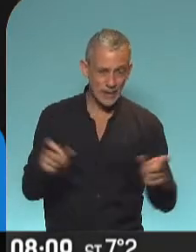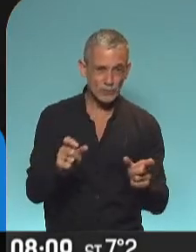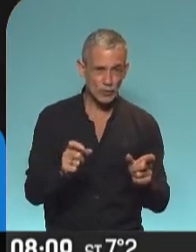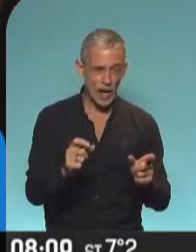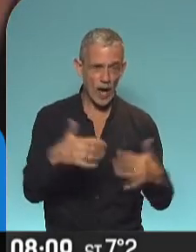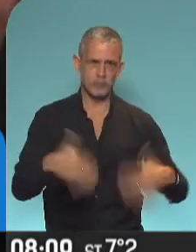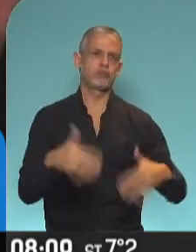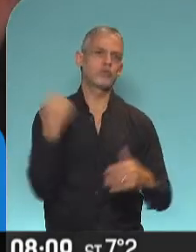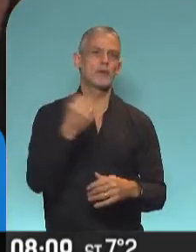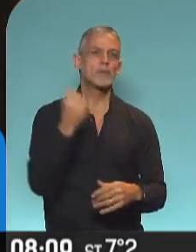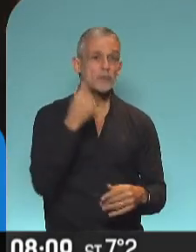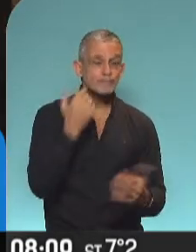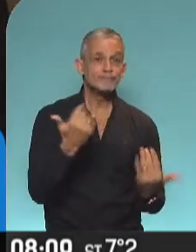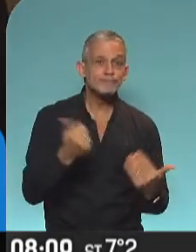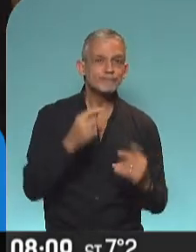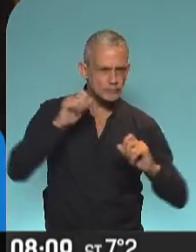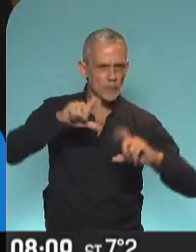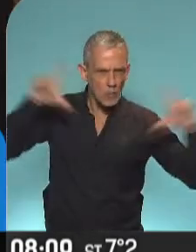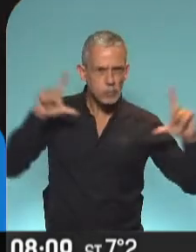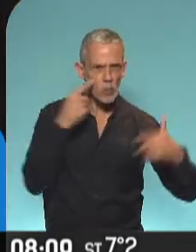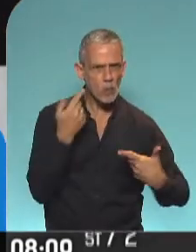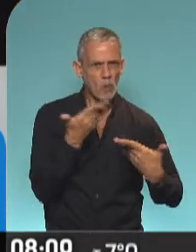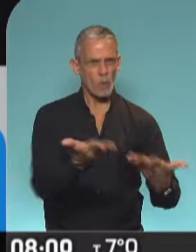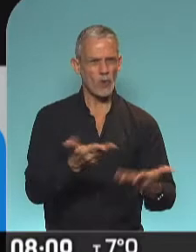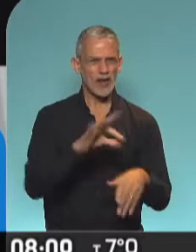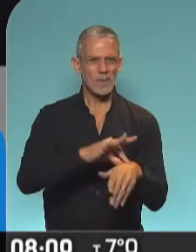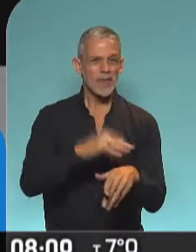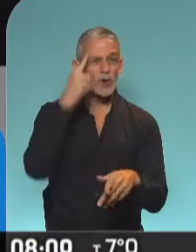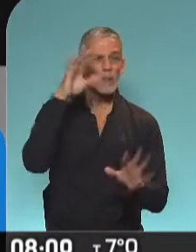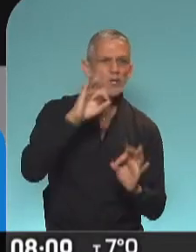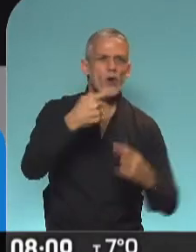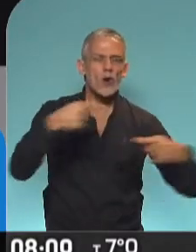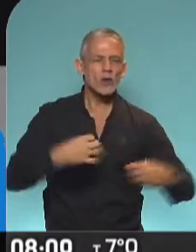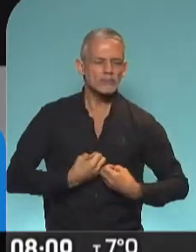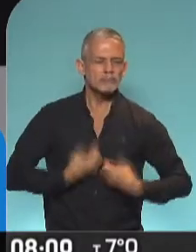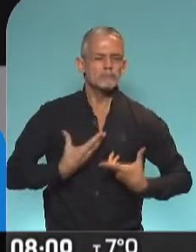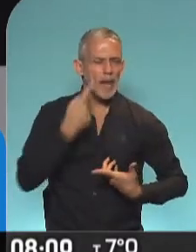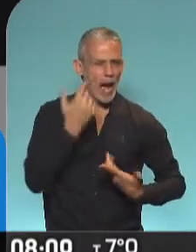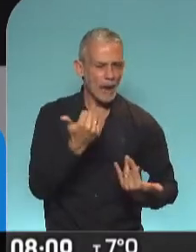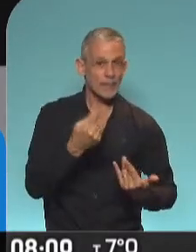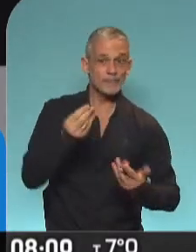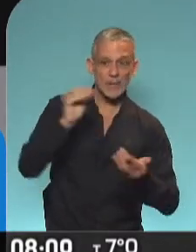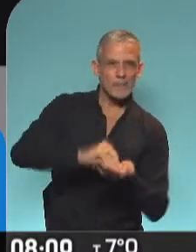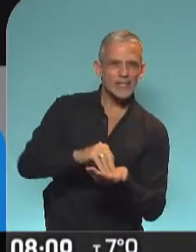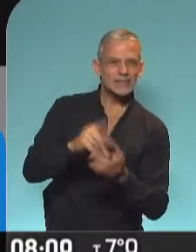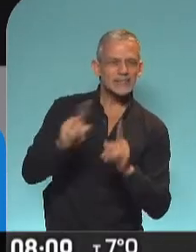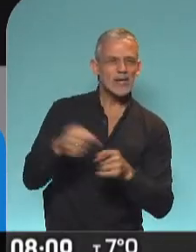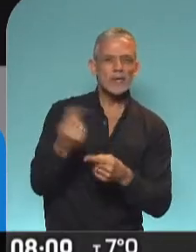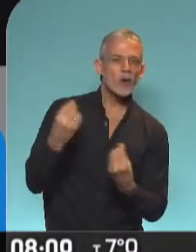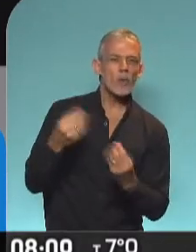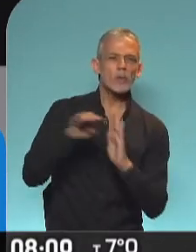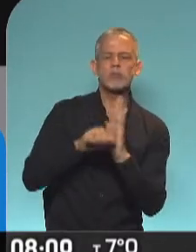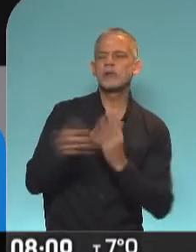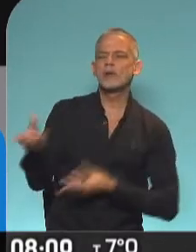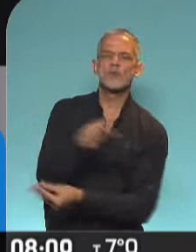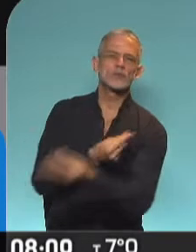parece que es crucial que tengan más visibilidad, y segundo, me parece que es muy importante recomponer la importancia de las normas de